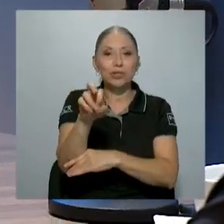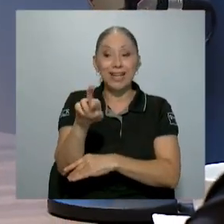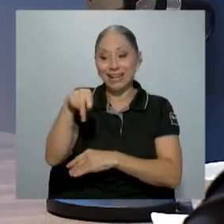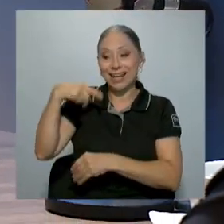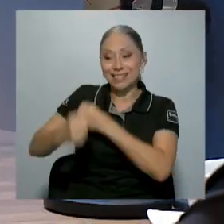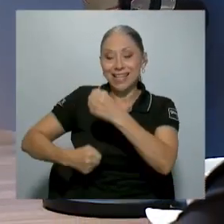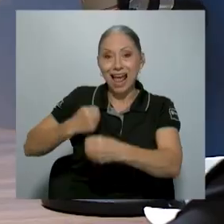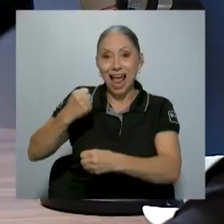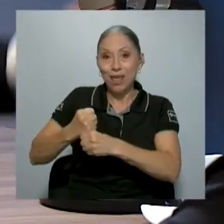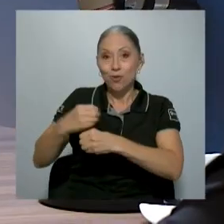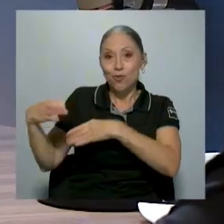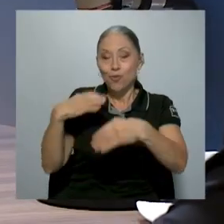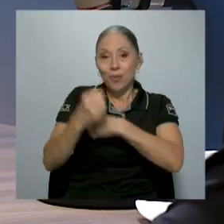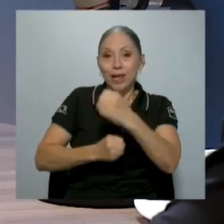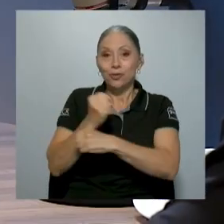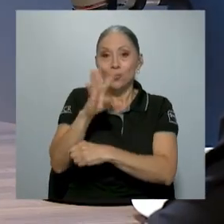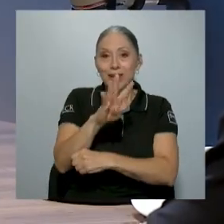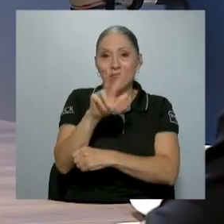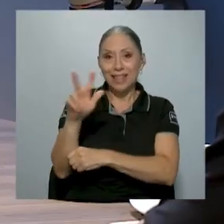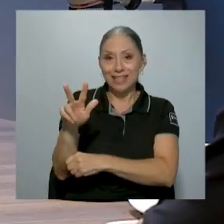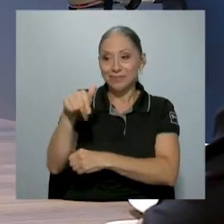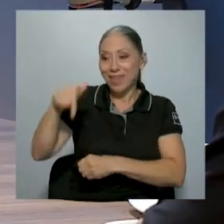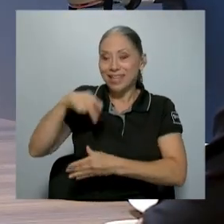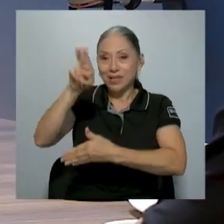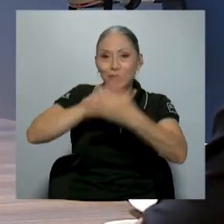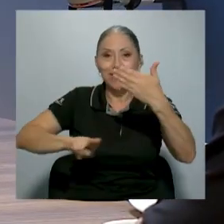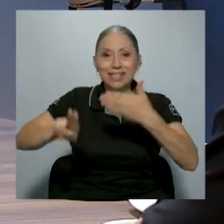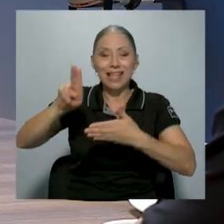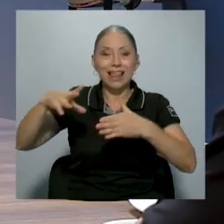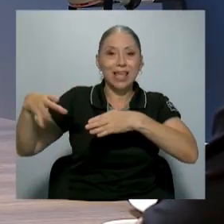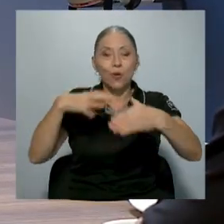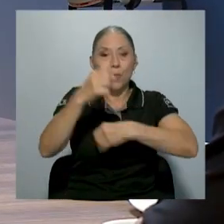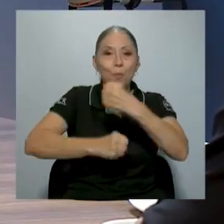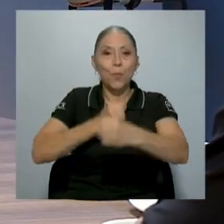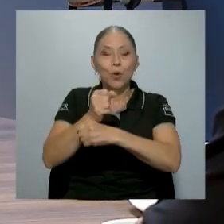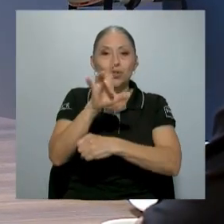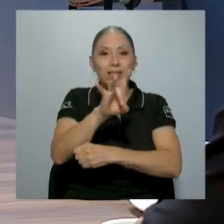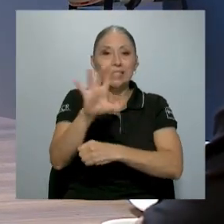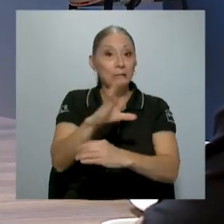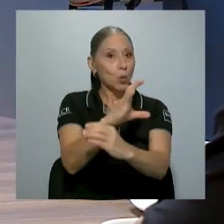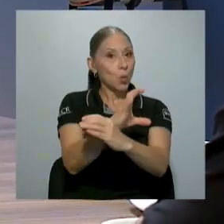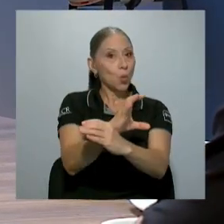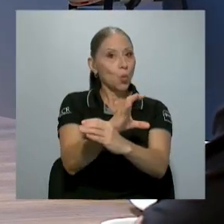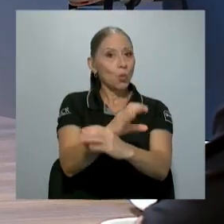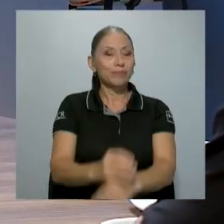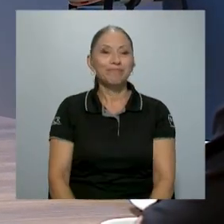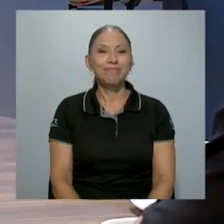43 años, en esta universidad que este año cumplió 85. Cuídense mucho.